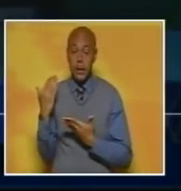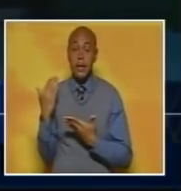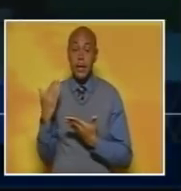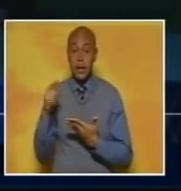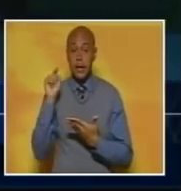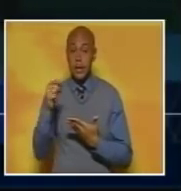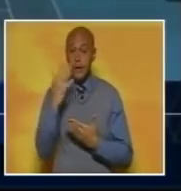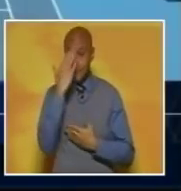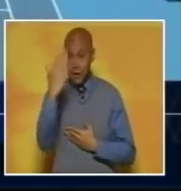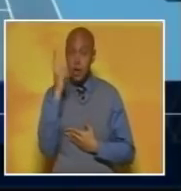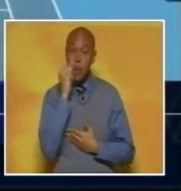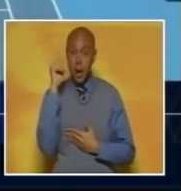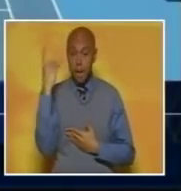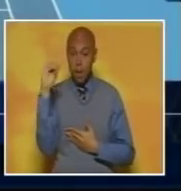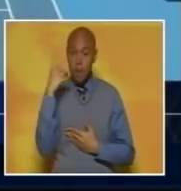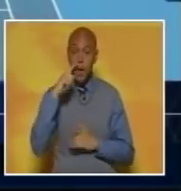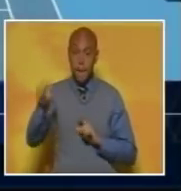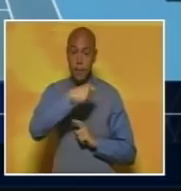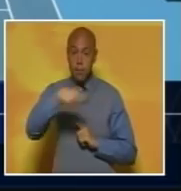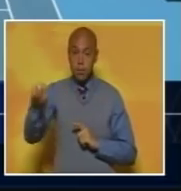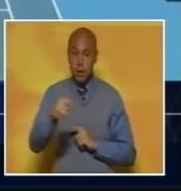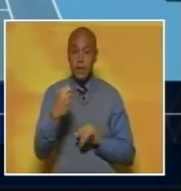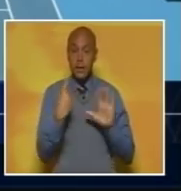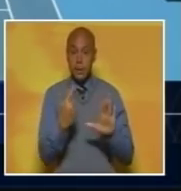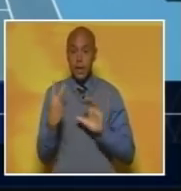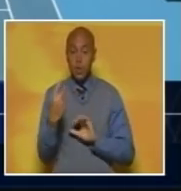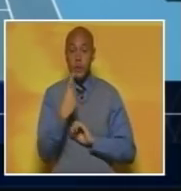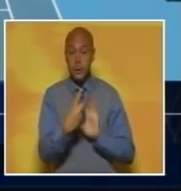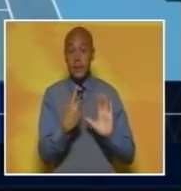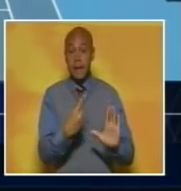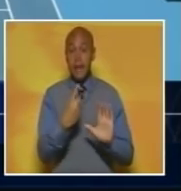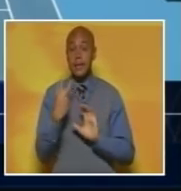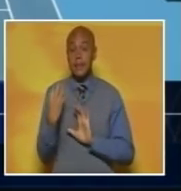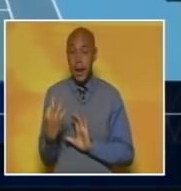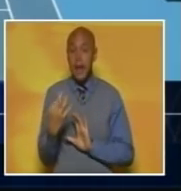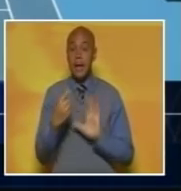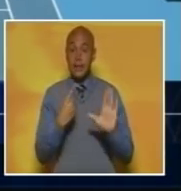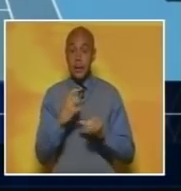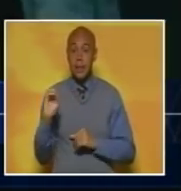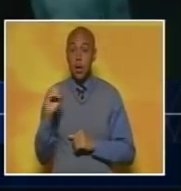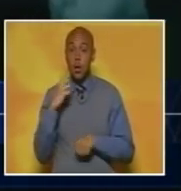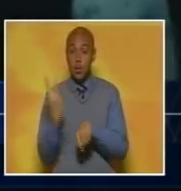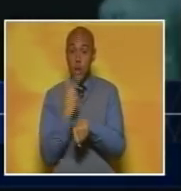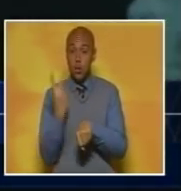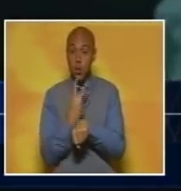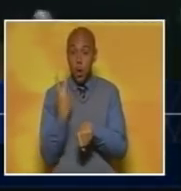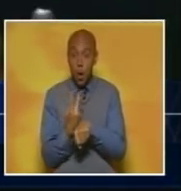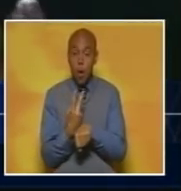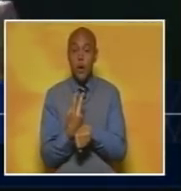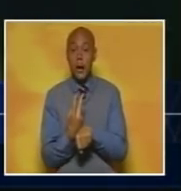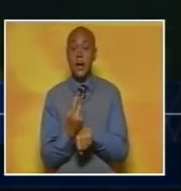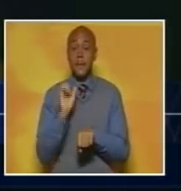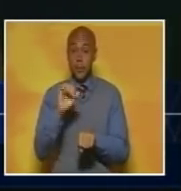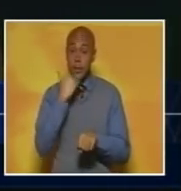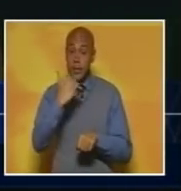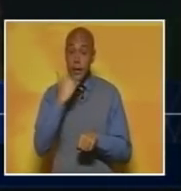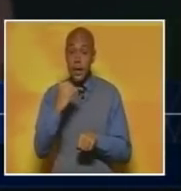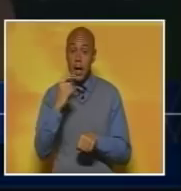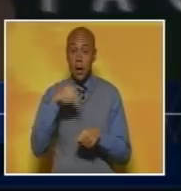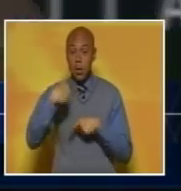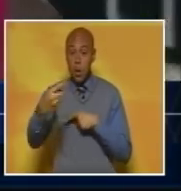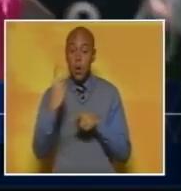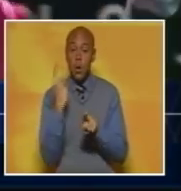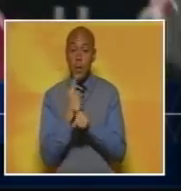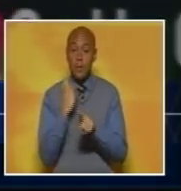ante el boliviano Hugo Delien con parciales de 6-2, 6-3 y 6-0 en 2 horas y 2 minutos de partido. Su próximo rival será